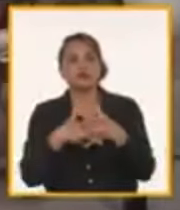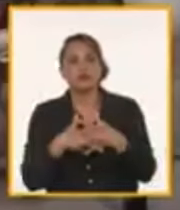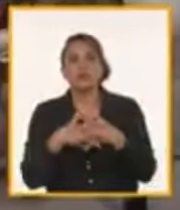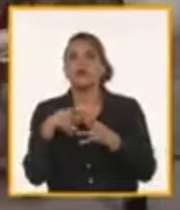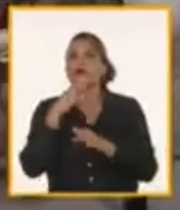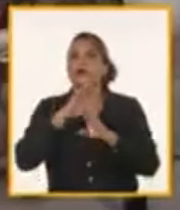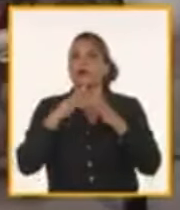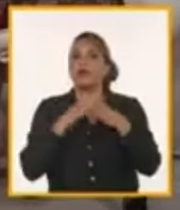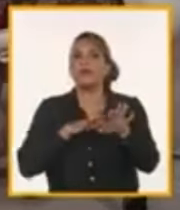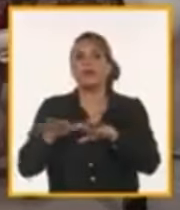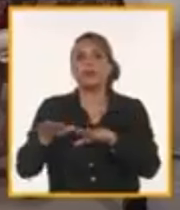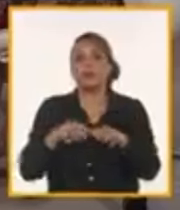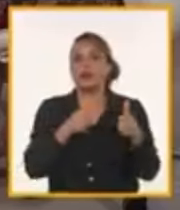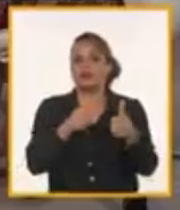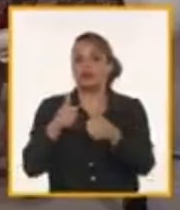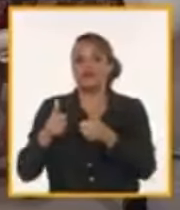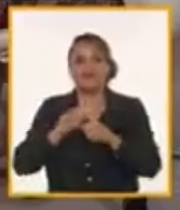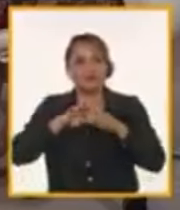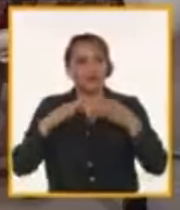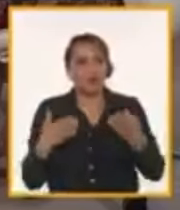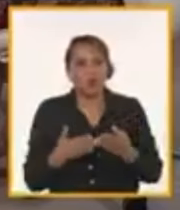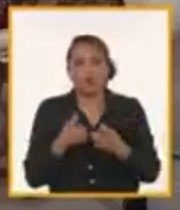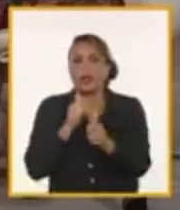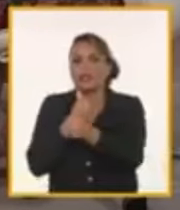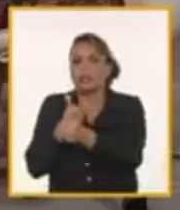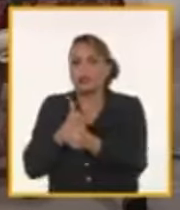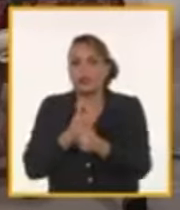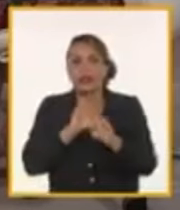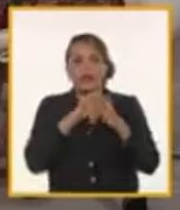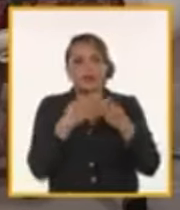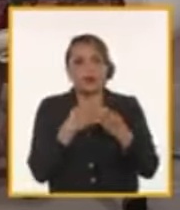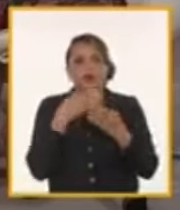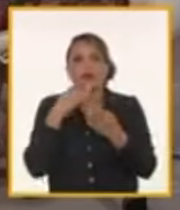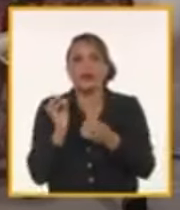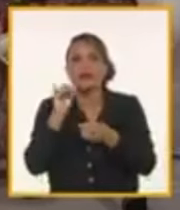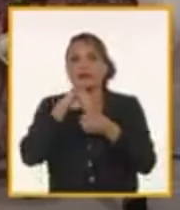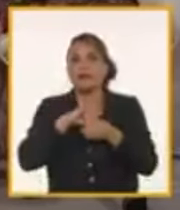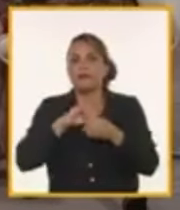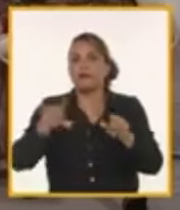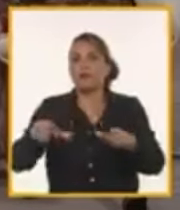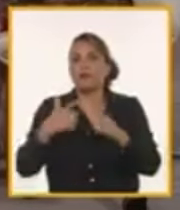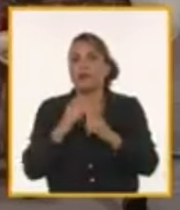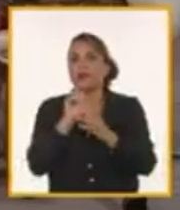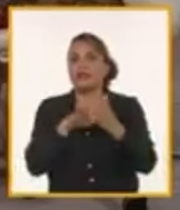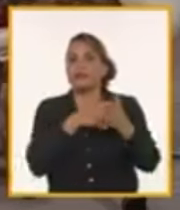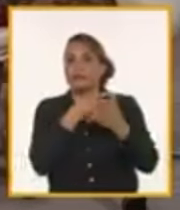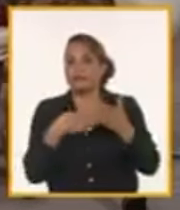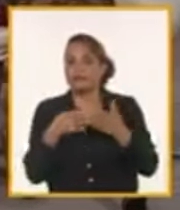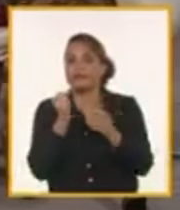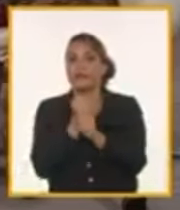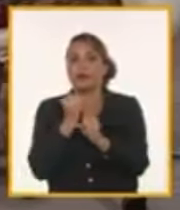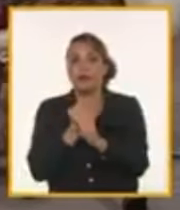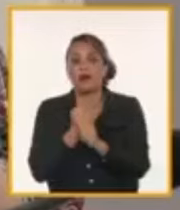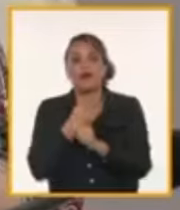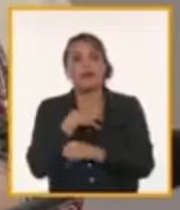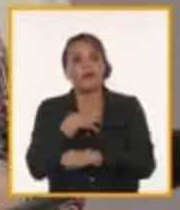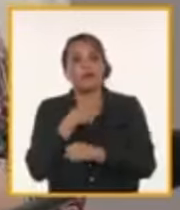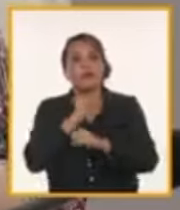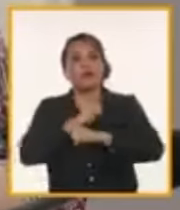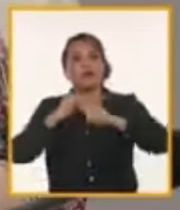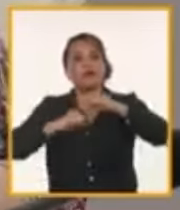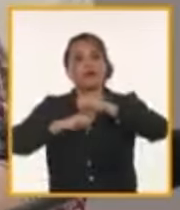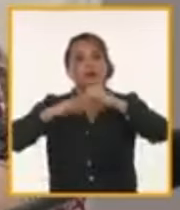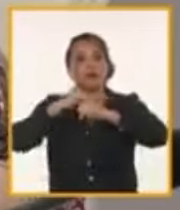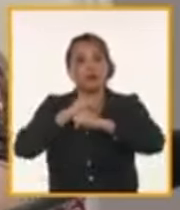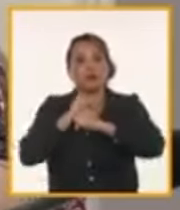preparación y asesorar en todo lo que es la implementación de esas estrategias tenemos las estructuras dinamizadoras eso es un